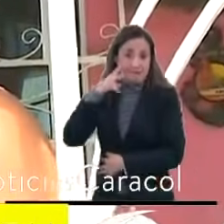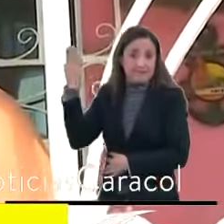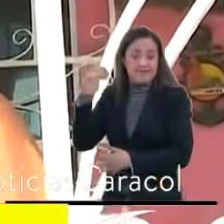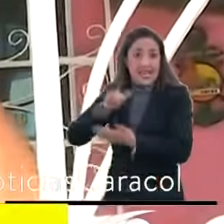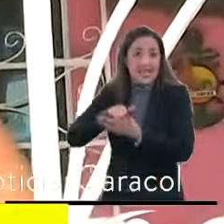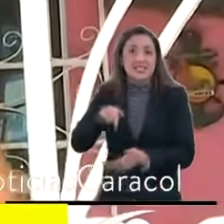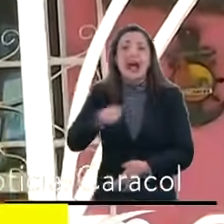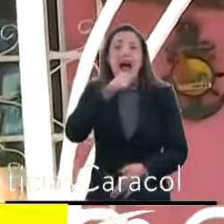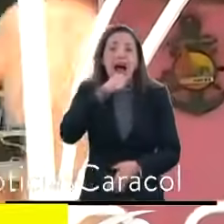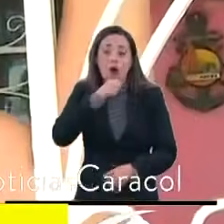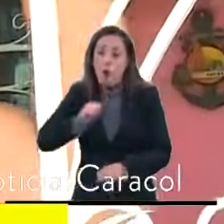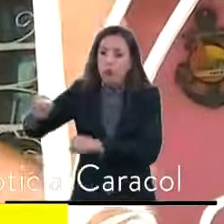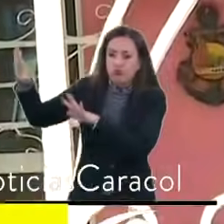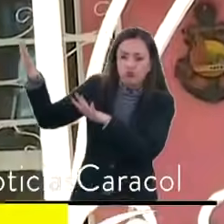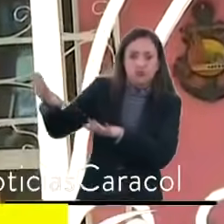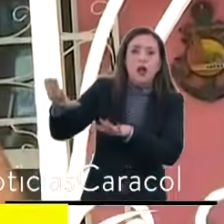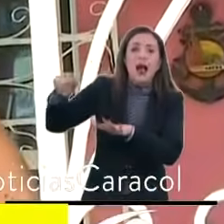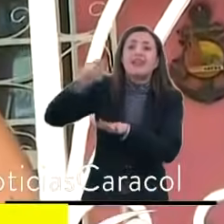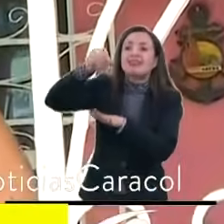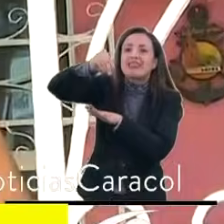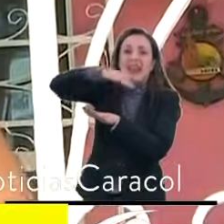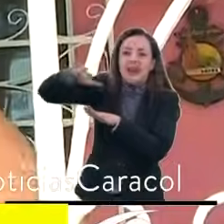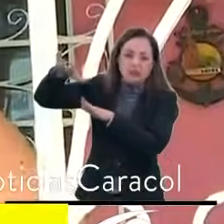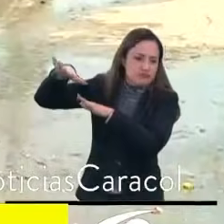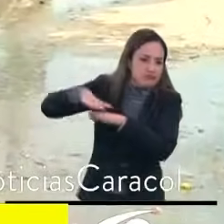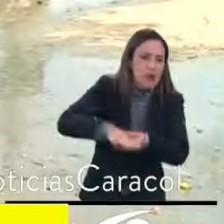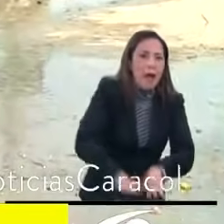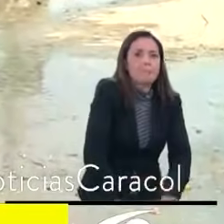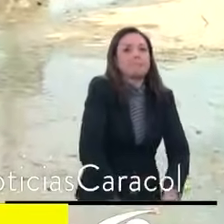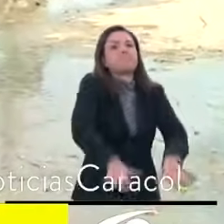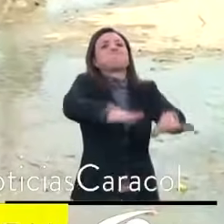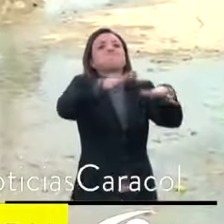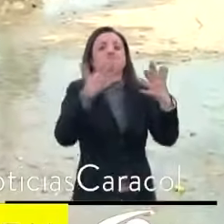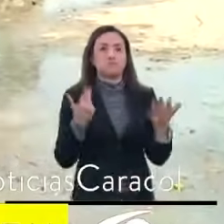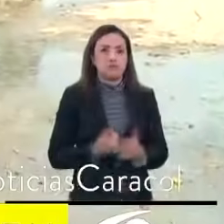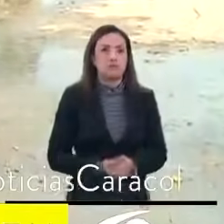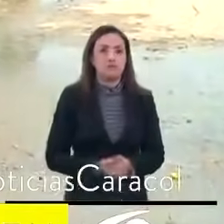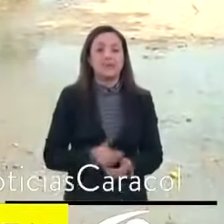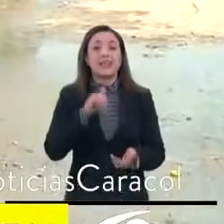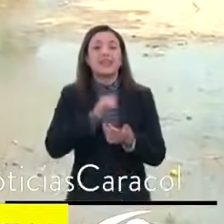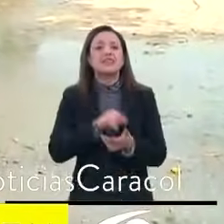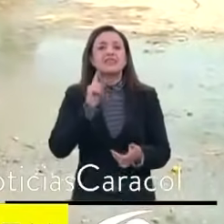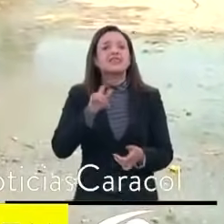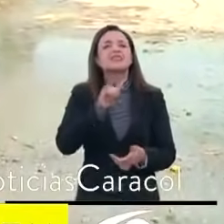toda la tierra y se inunda todo hasta el fondo. En el censo realizado por